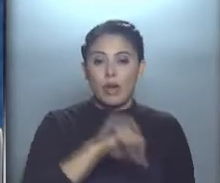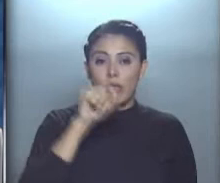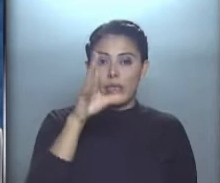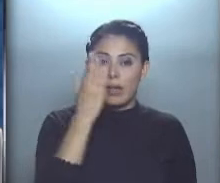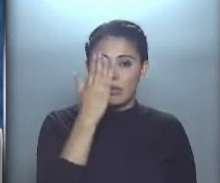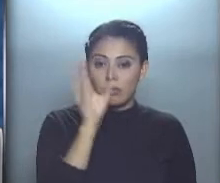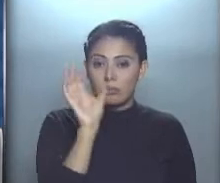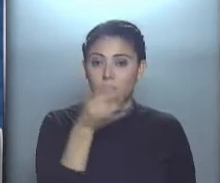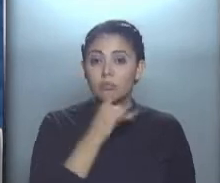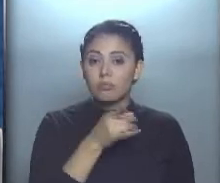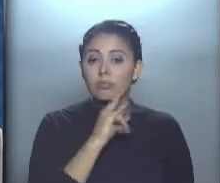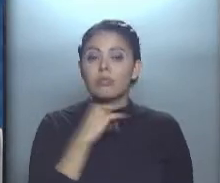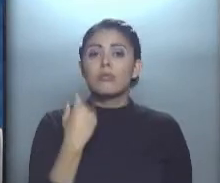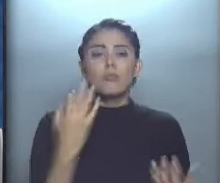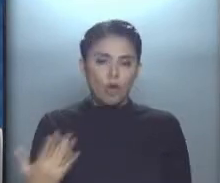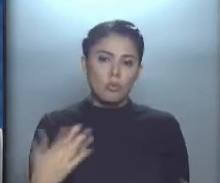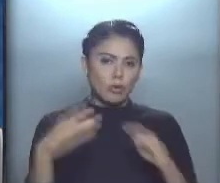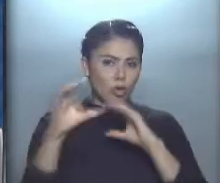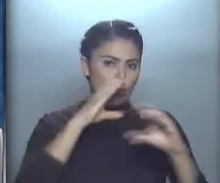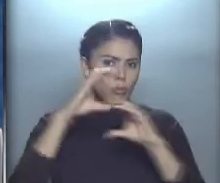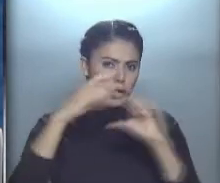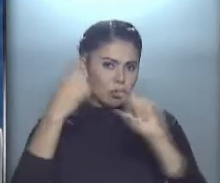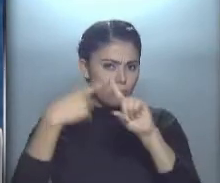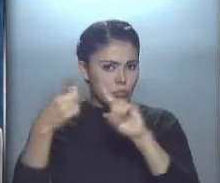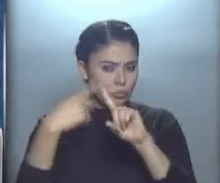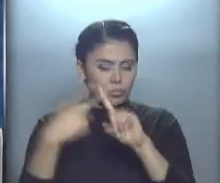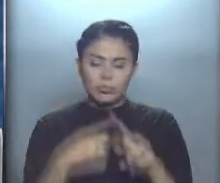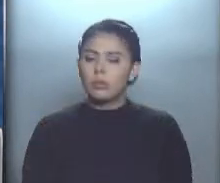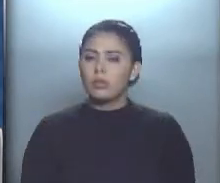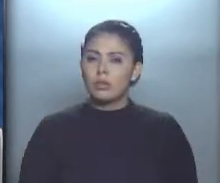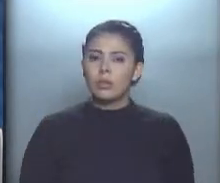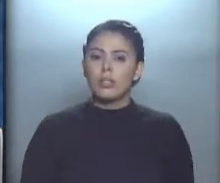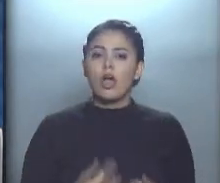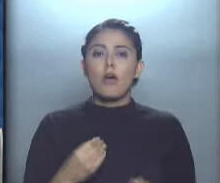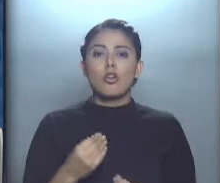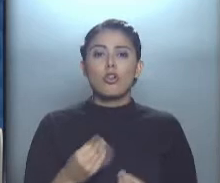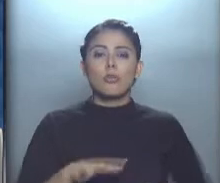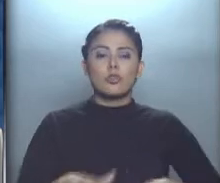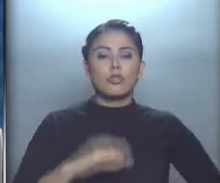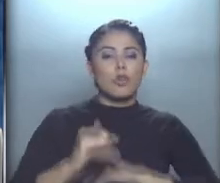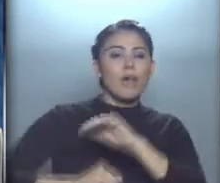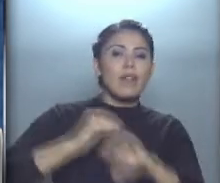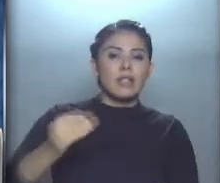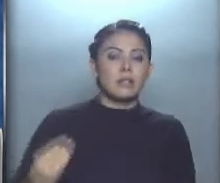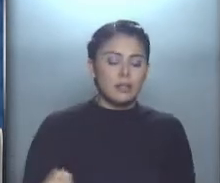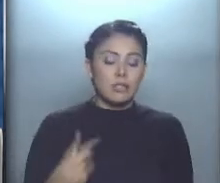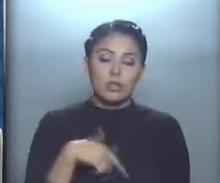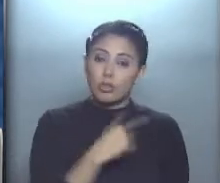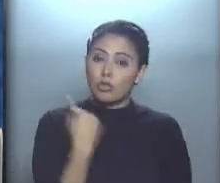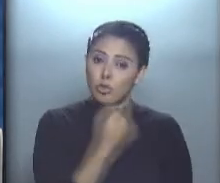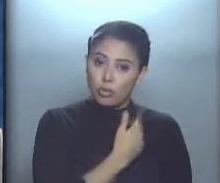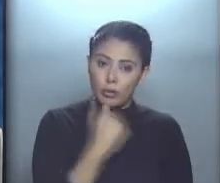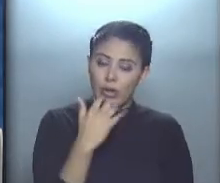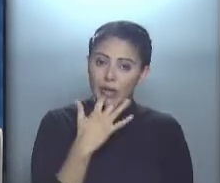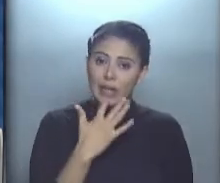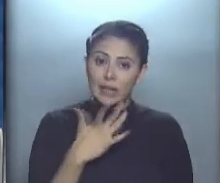Alperovich, obviamente he estado en comunicación permanente respecto a la evolución de cada uno de los sucesos, pero entendemos nosotros